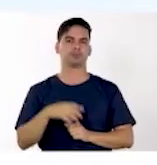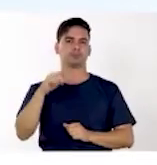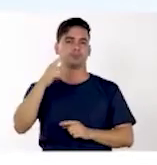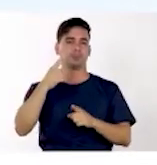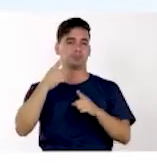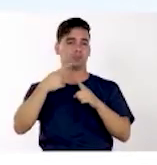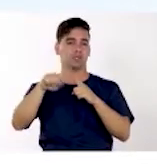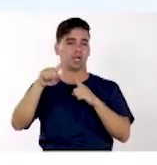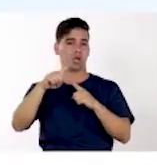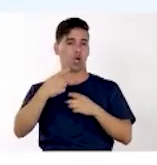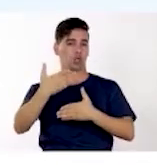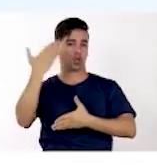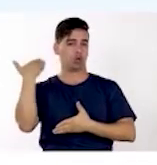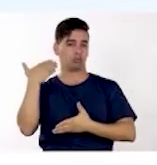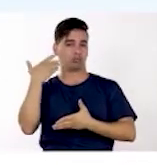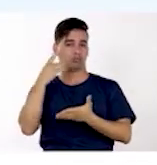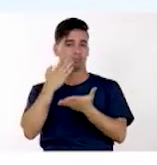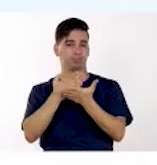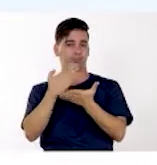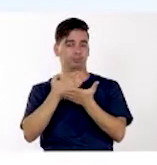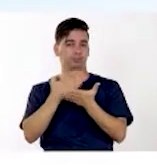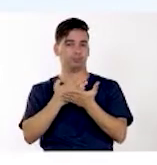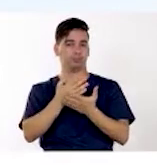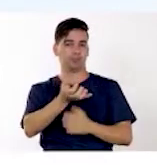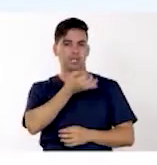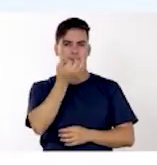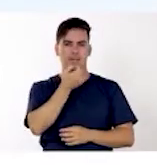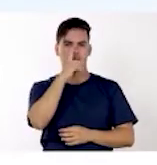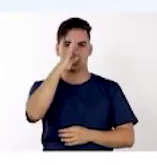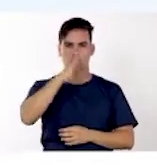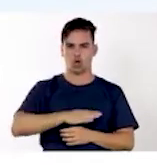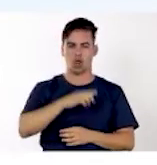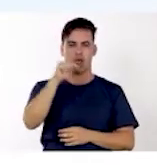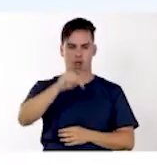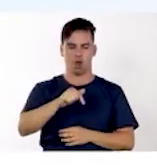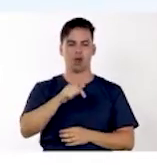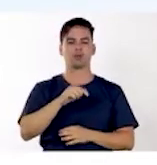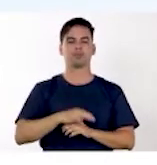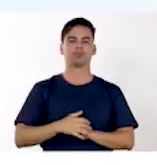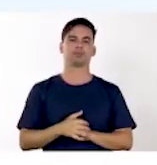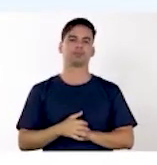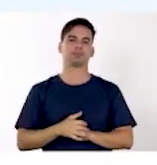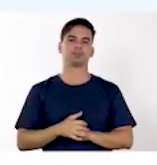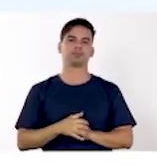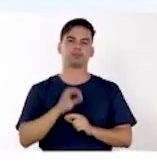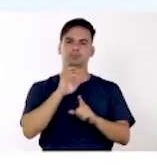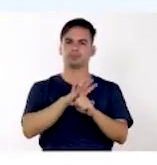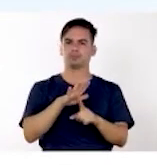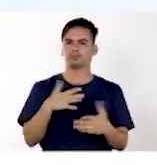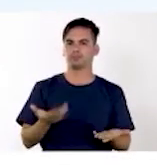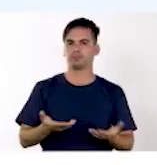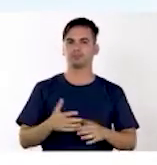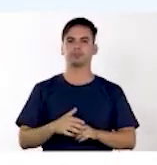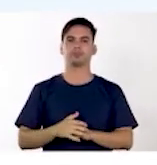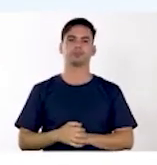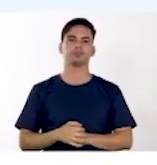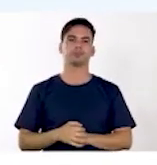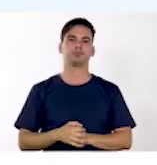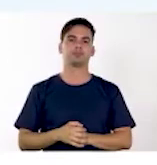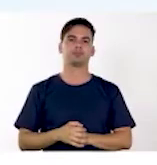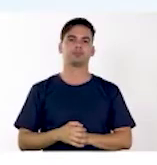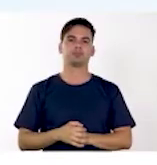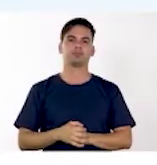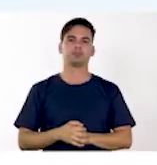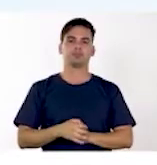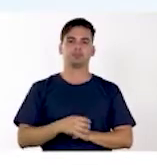encuentro, se puso, pero no hubo una explicación. Comenzamos entonces. El